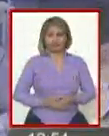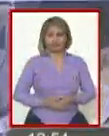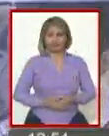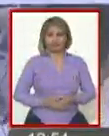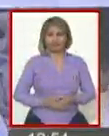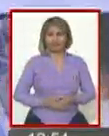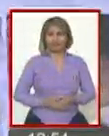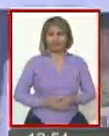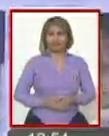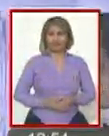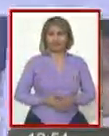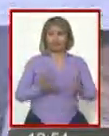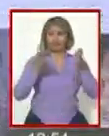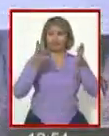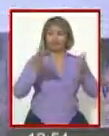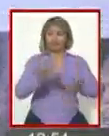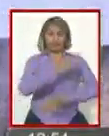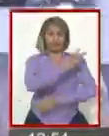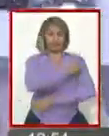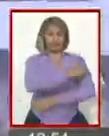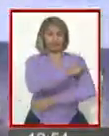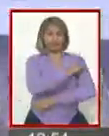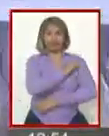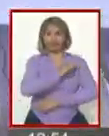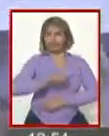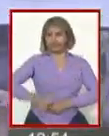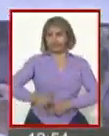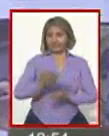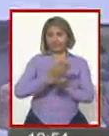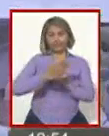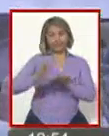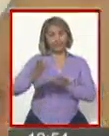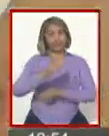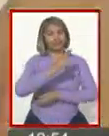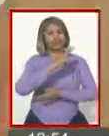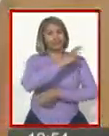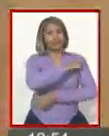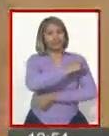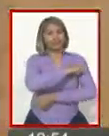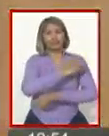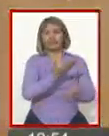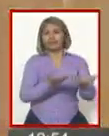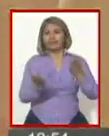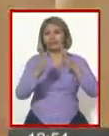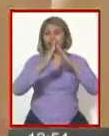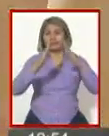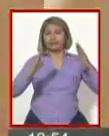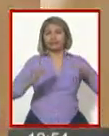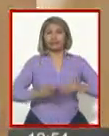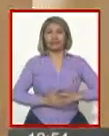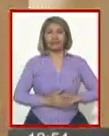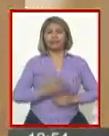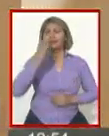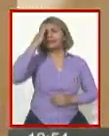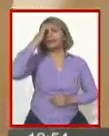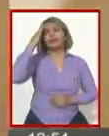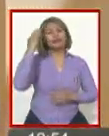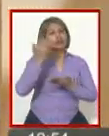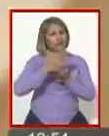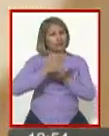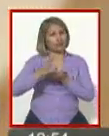mal, me lo botaron del hospital que es de la alcaldía, me lo botaron del hospital y lo llevé a mi casa. ¿Por qué lo